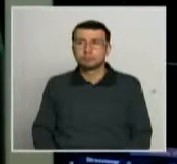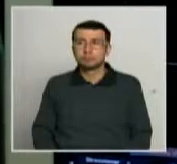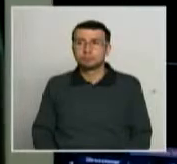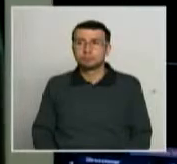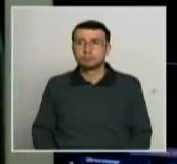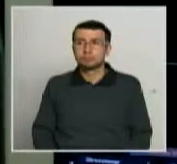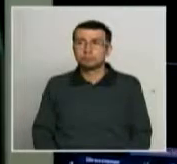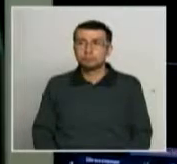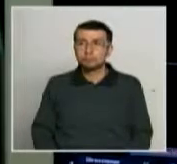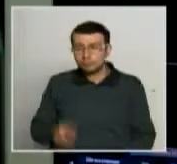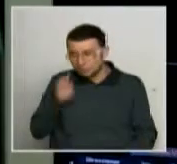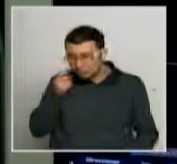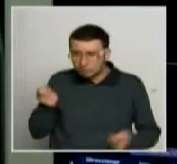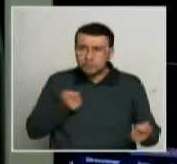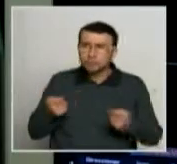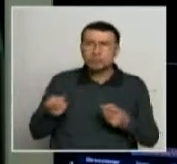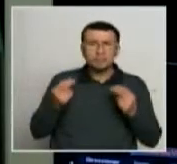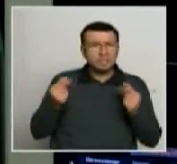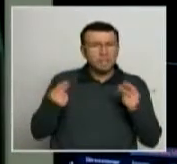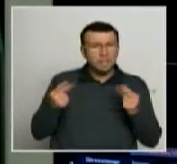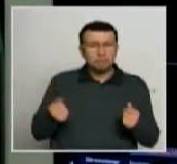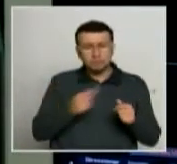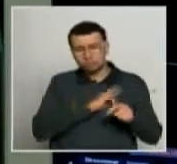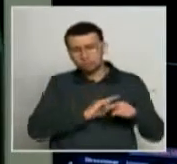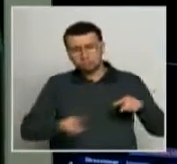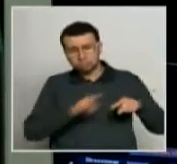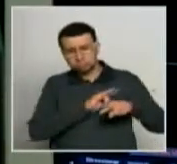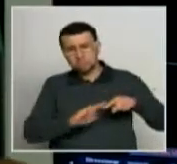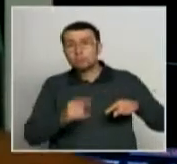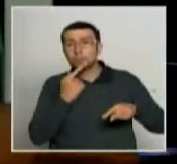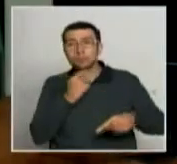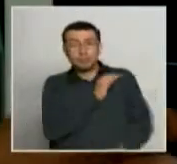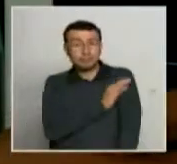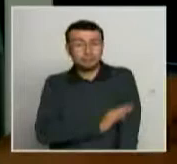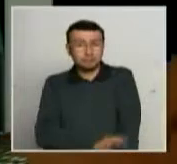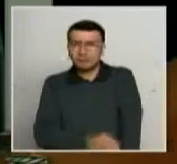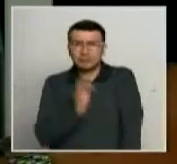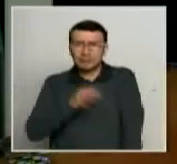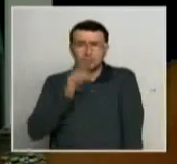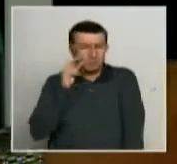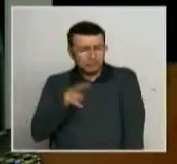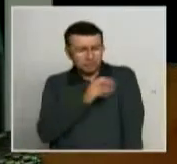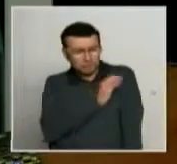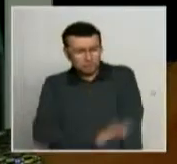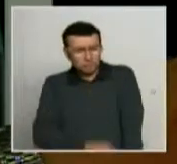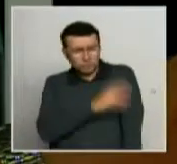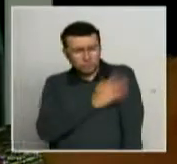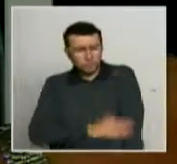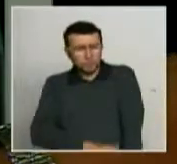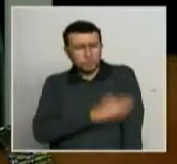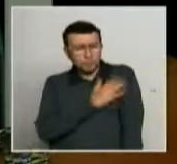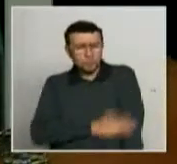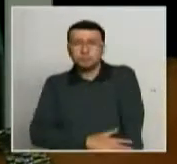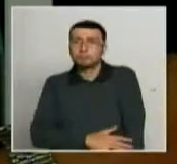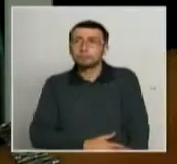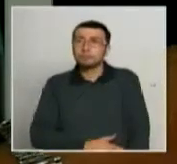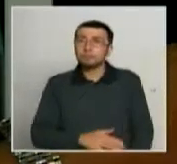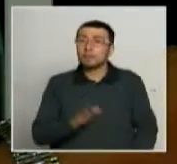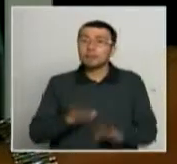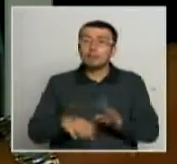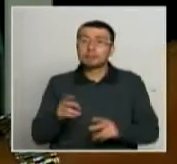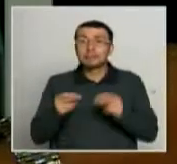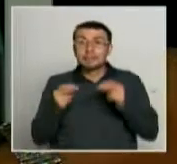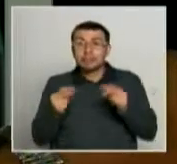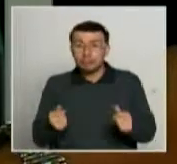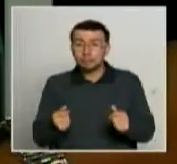para medir las velocidades. En el caso de las arterias, nosotros siempre medimos las velocidades. Normalmente las velocidades se aumentan a